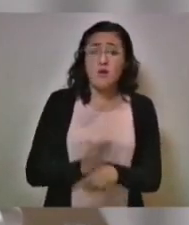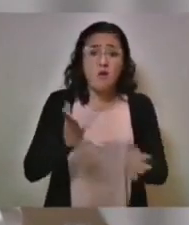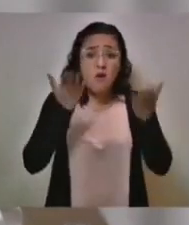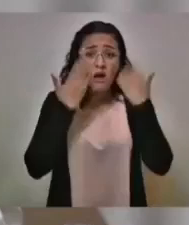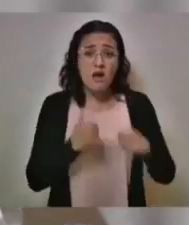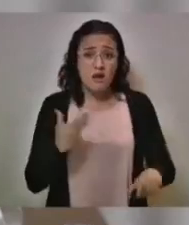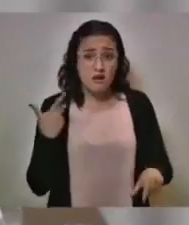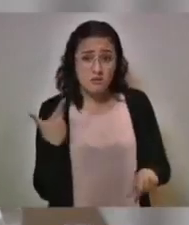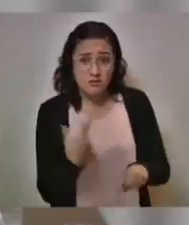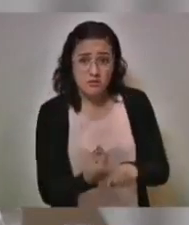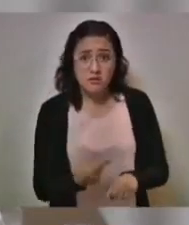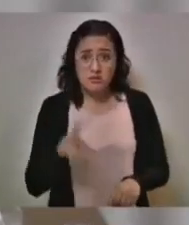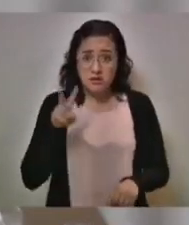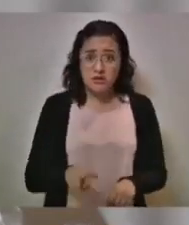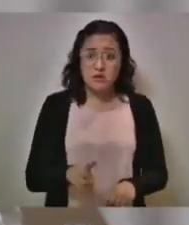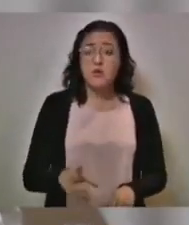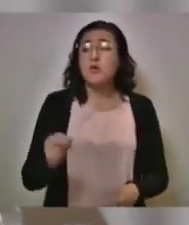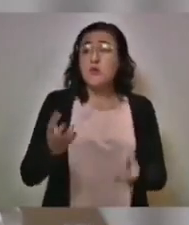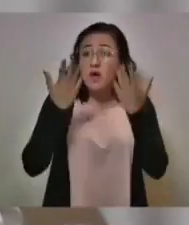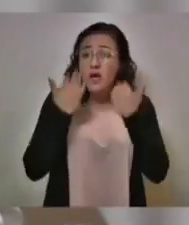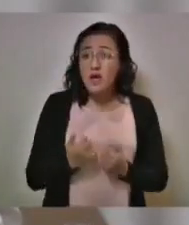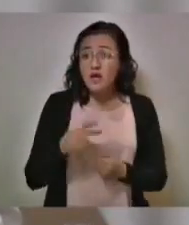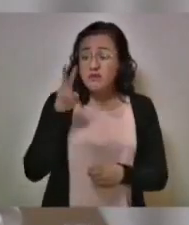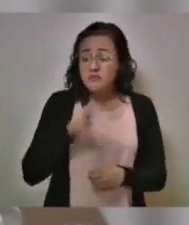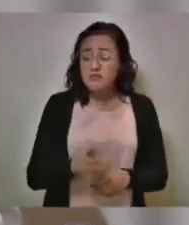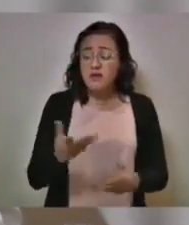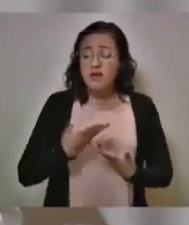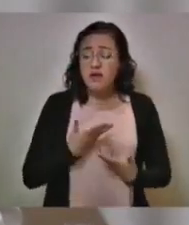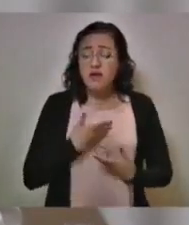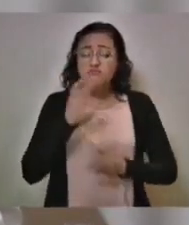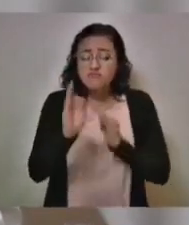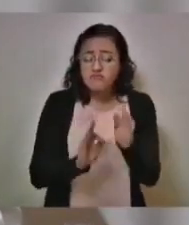vacuna o no haya un tratamiento eficaz,